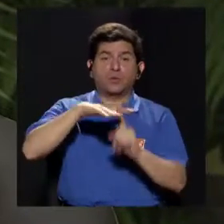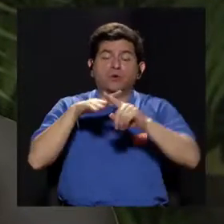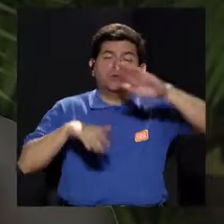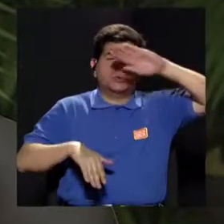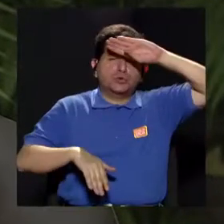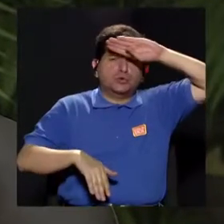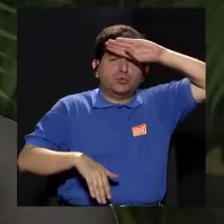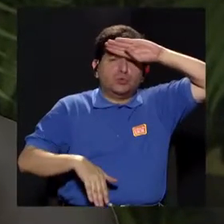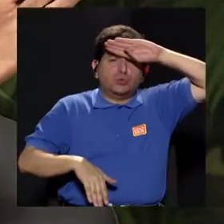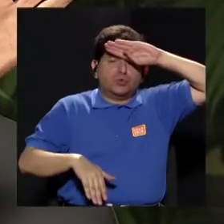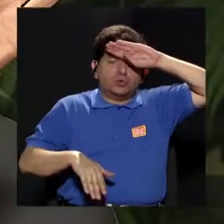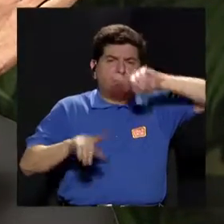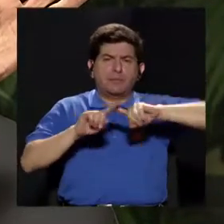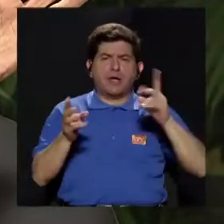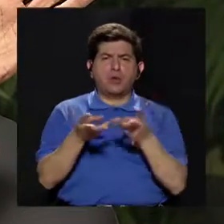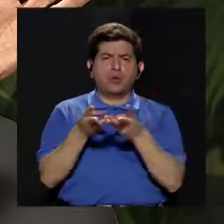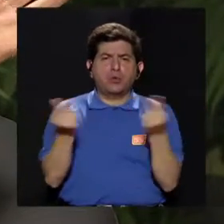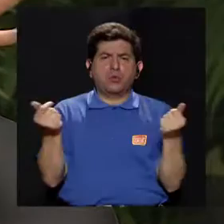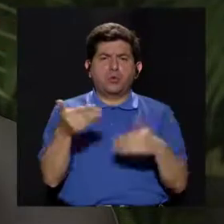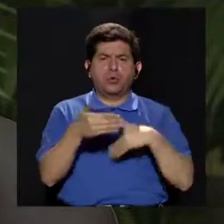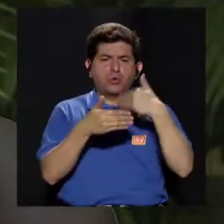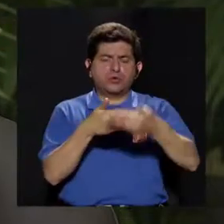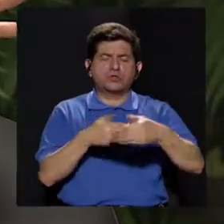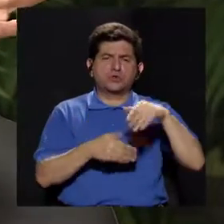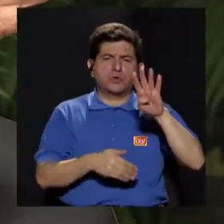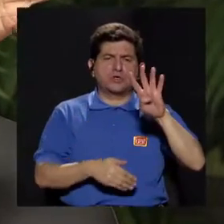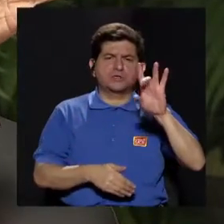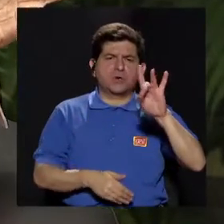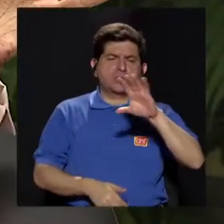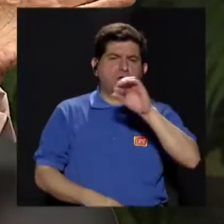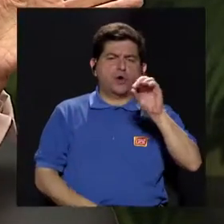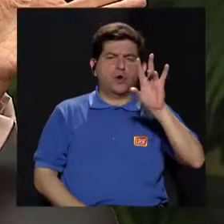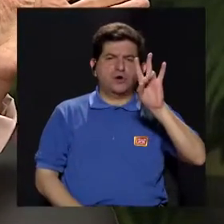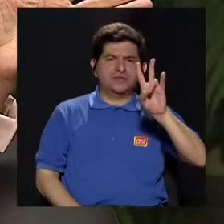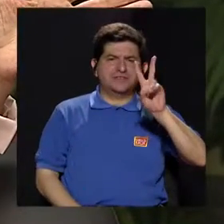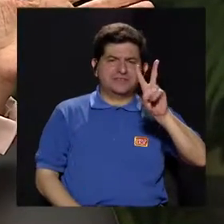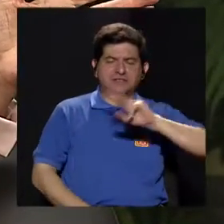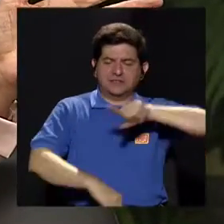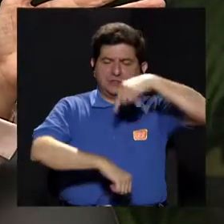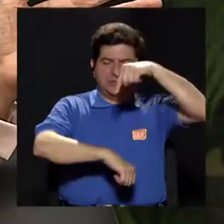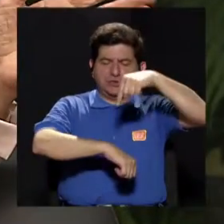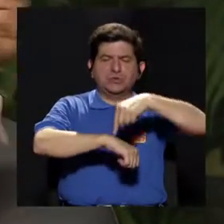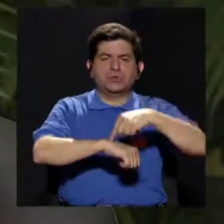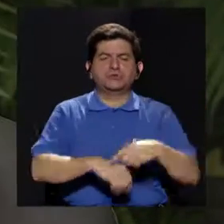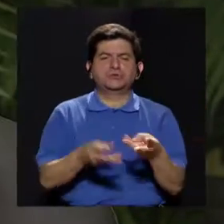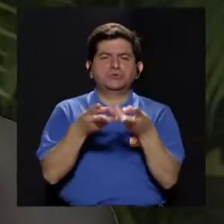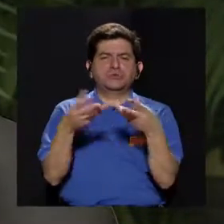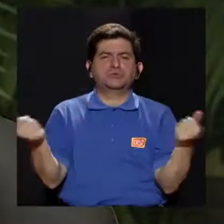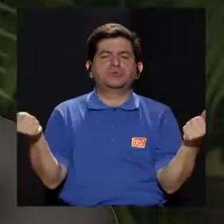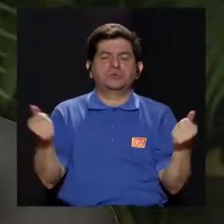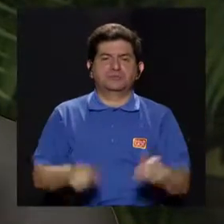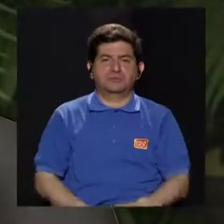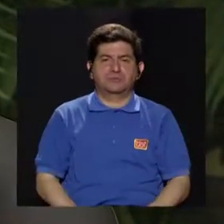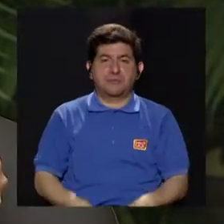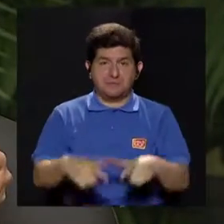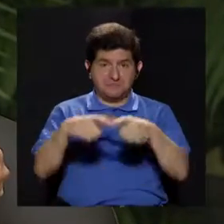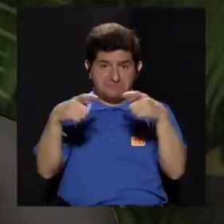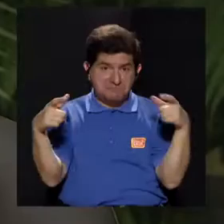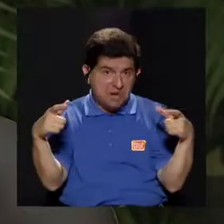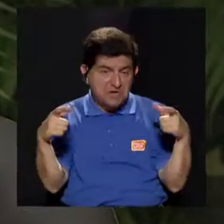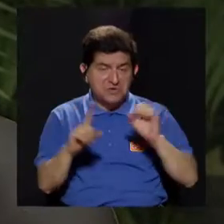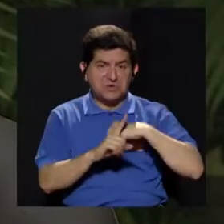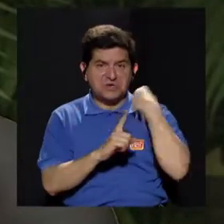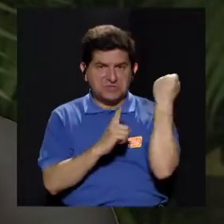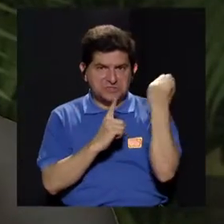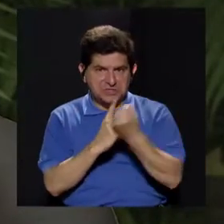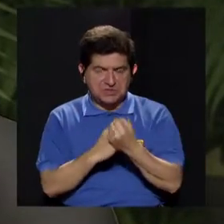febril y ya se compuso después de 48, 72 horas, la fiebre evaneció. La mayoría